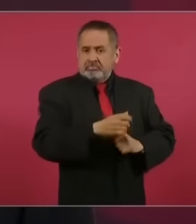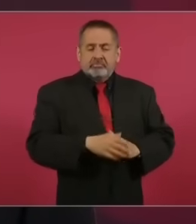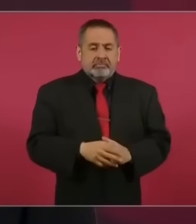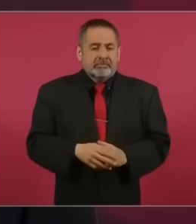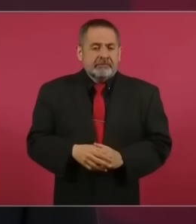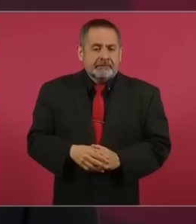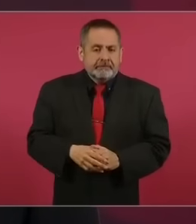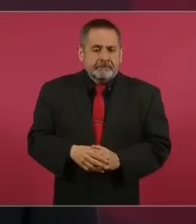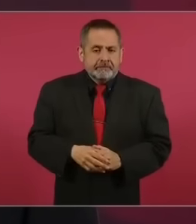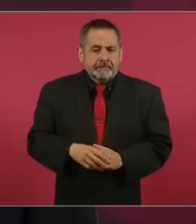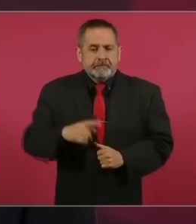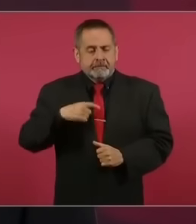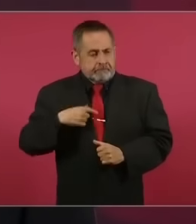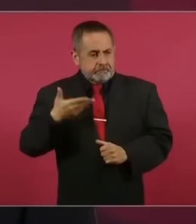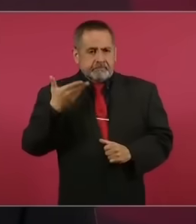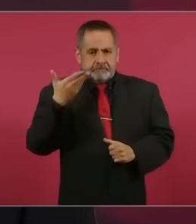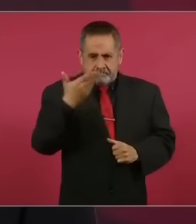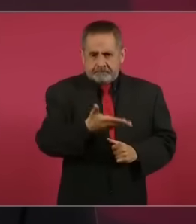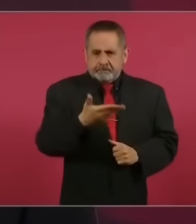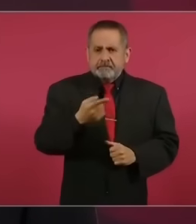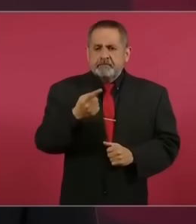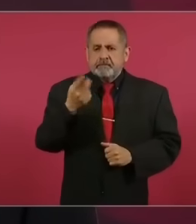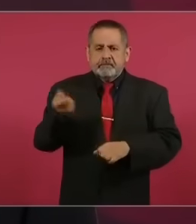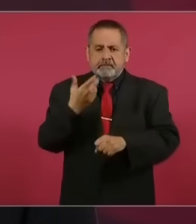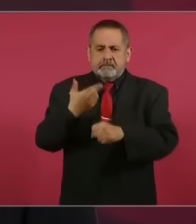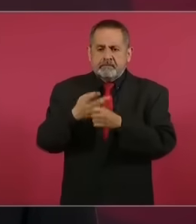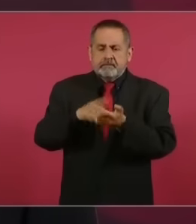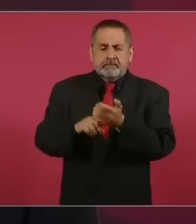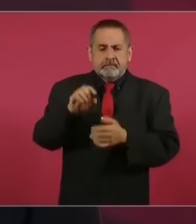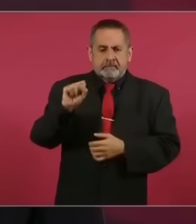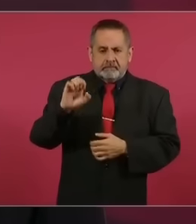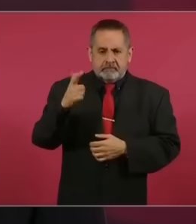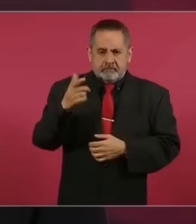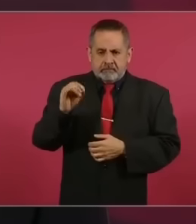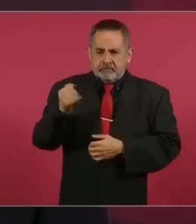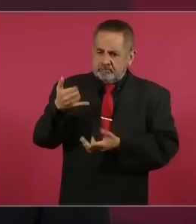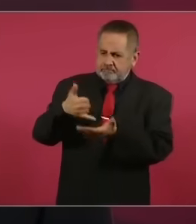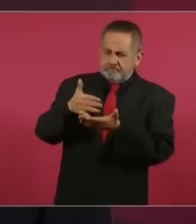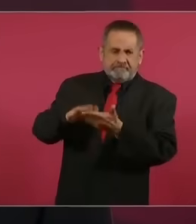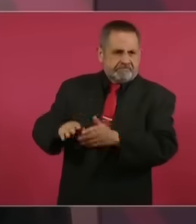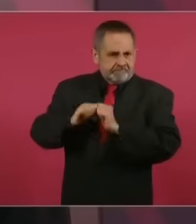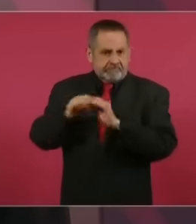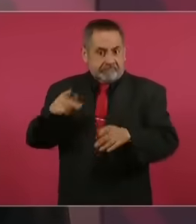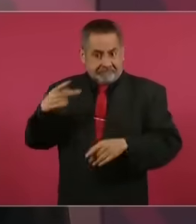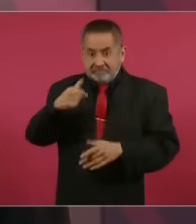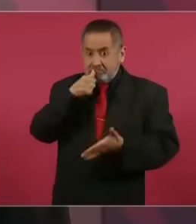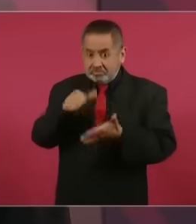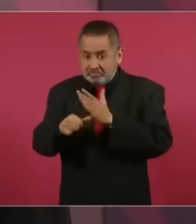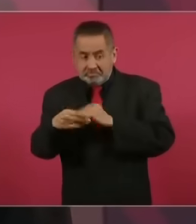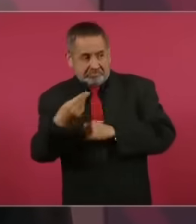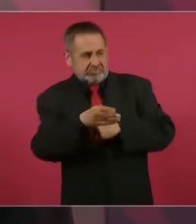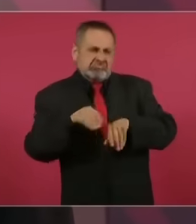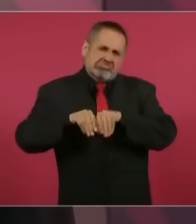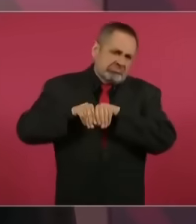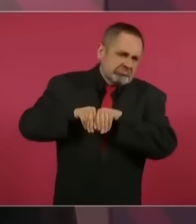Voy a pedirle a la secretaria de Gobernación que el día de hoy dé a conocer esa carta.